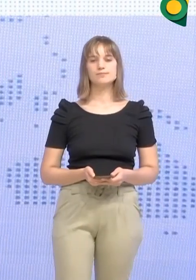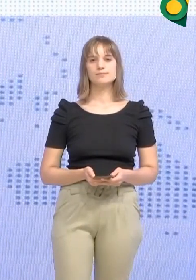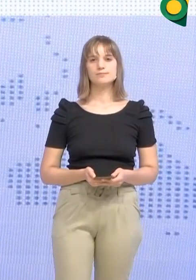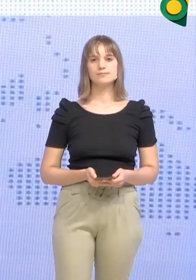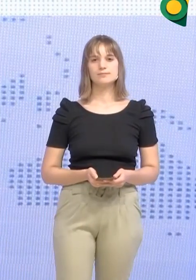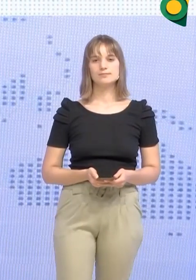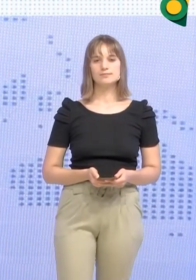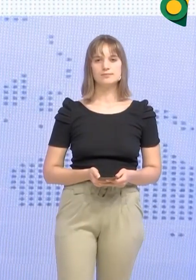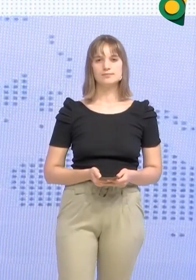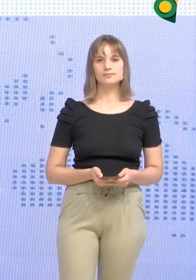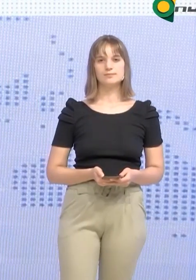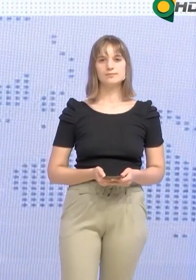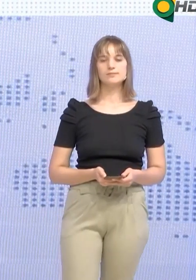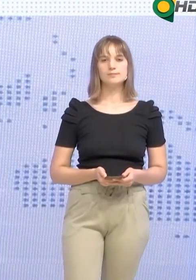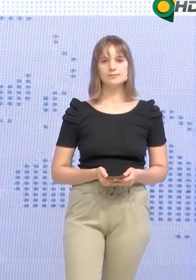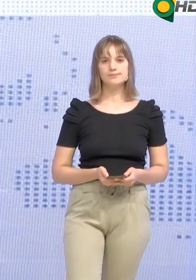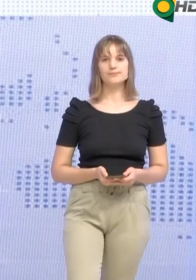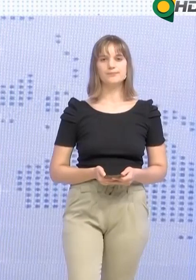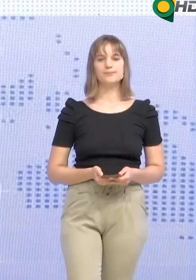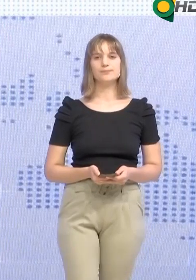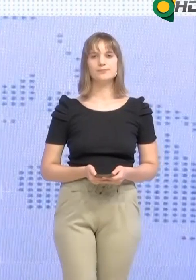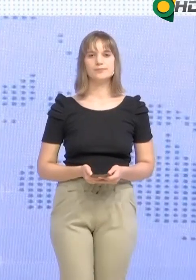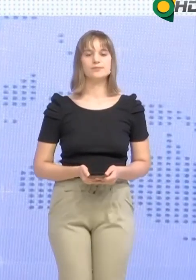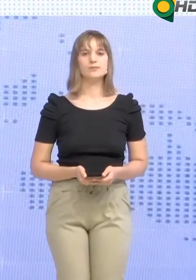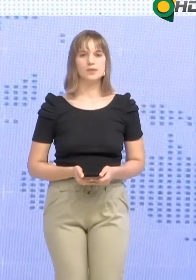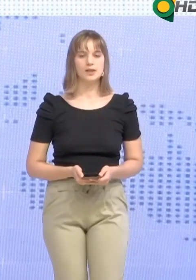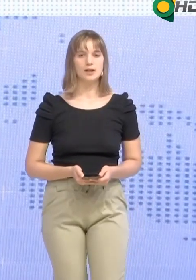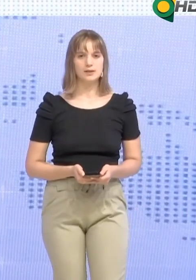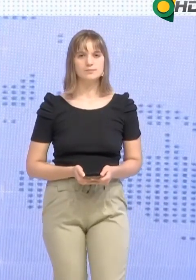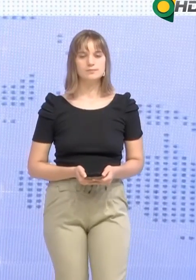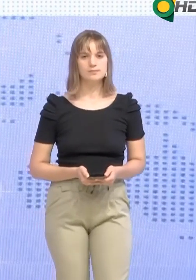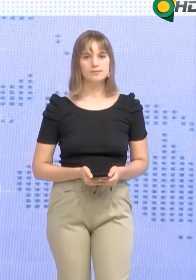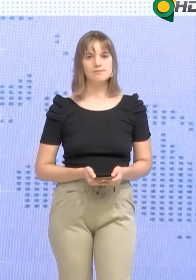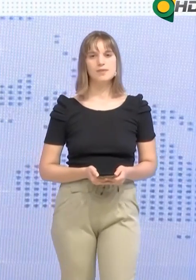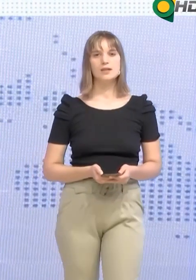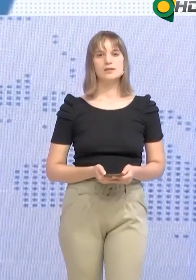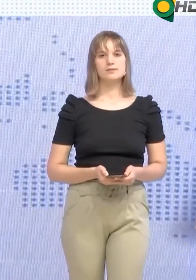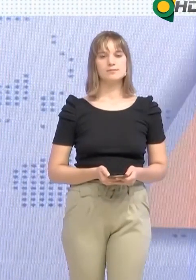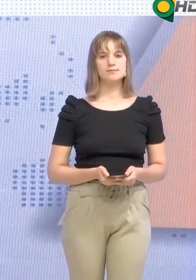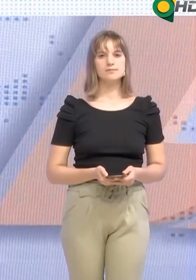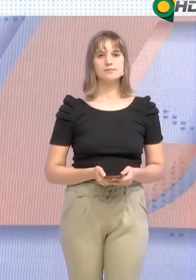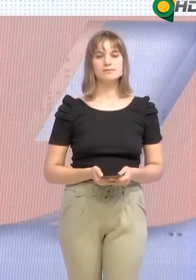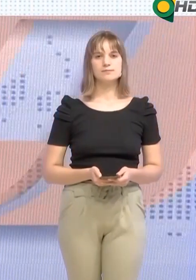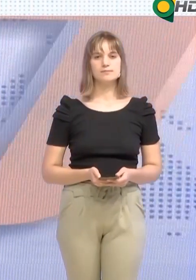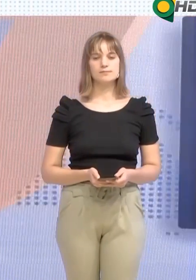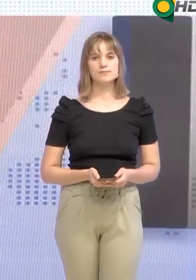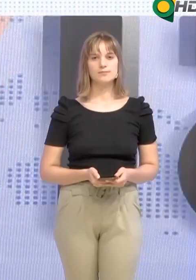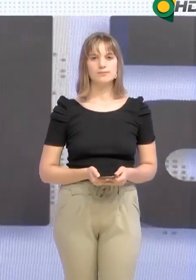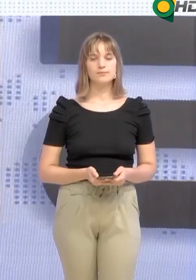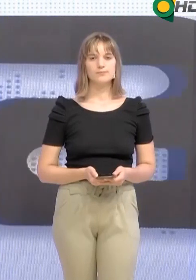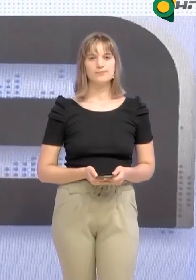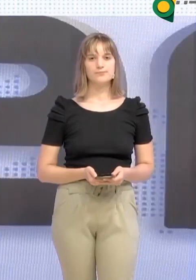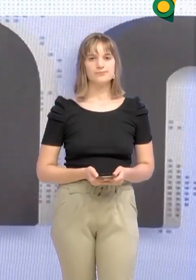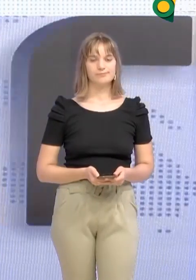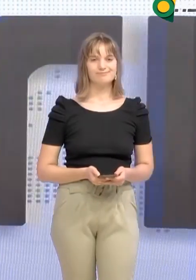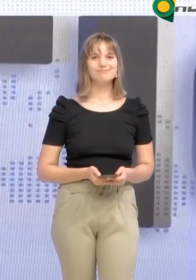No se quede con que el cuento ocurrió y bueno, me da vergüenza contar. No, cuéntelo, por favor. Porque esa persona seguramente la va